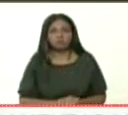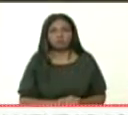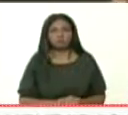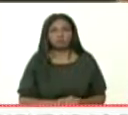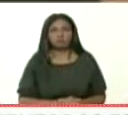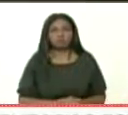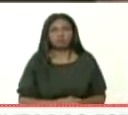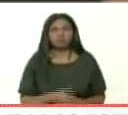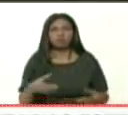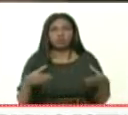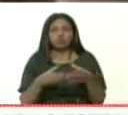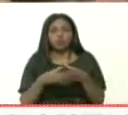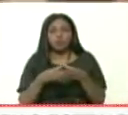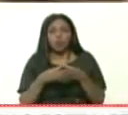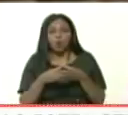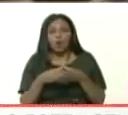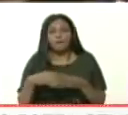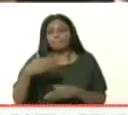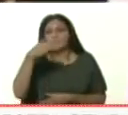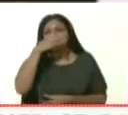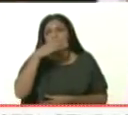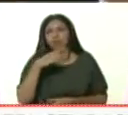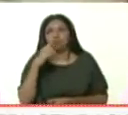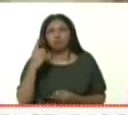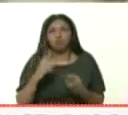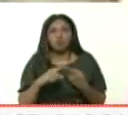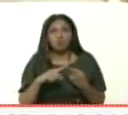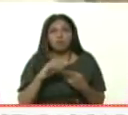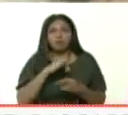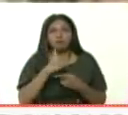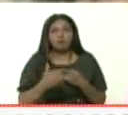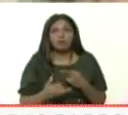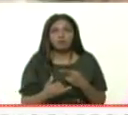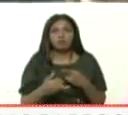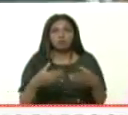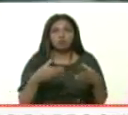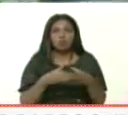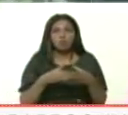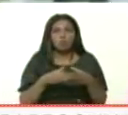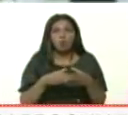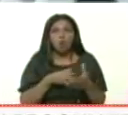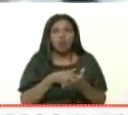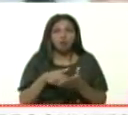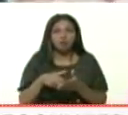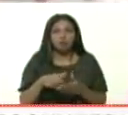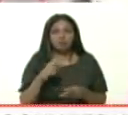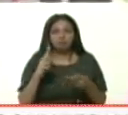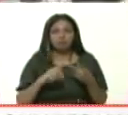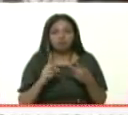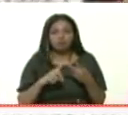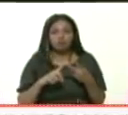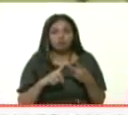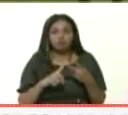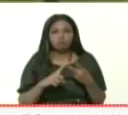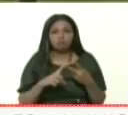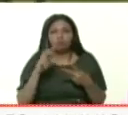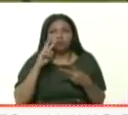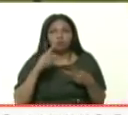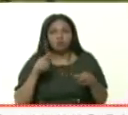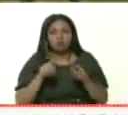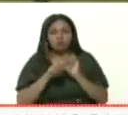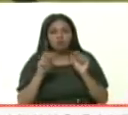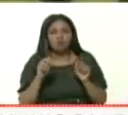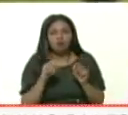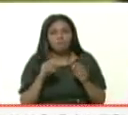de la banda Los Rastrojos. Uno, que fue una operación planificada con la banda Los Rastrojos. Dos, que se perpetraron actos